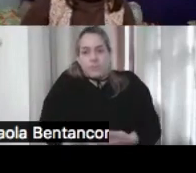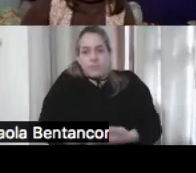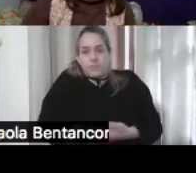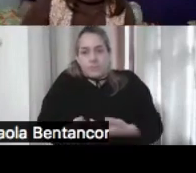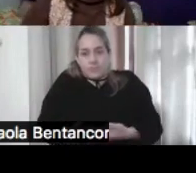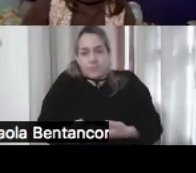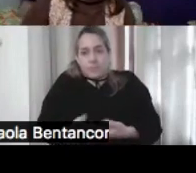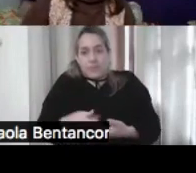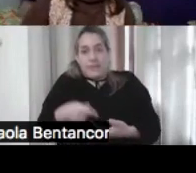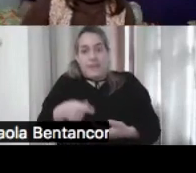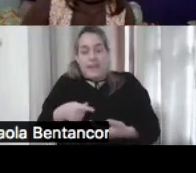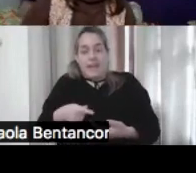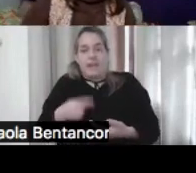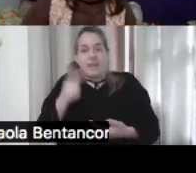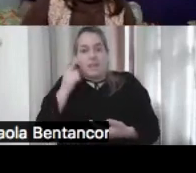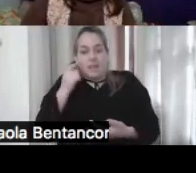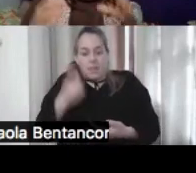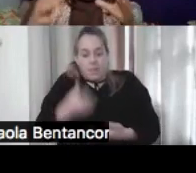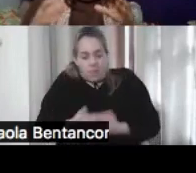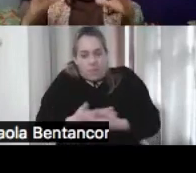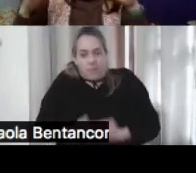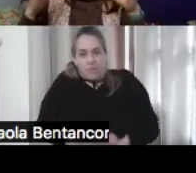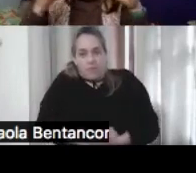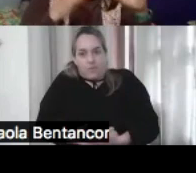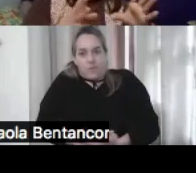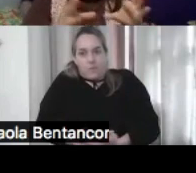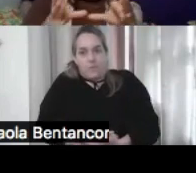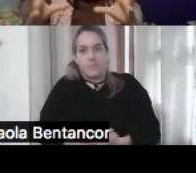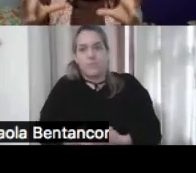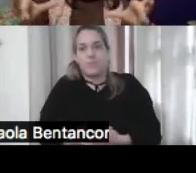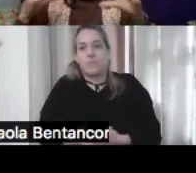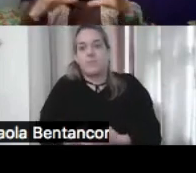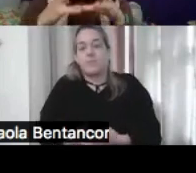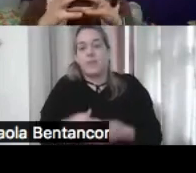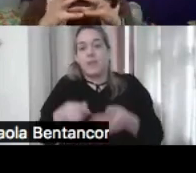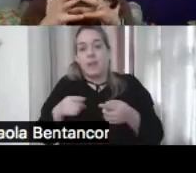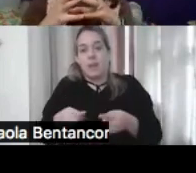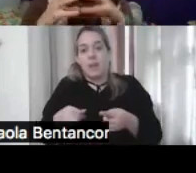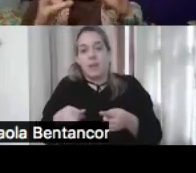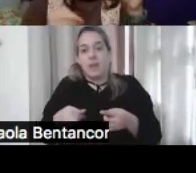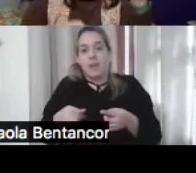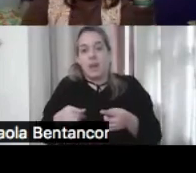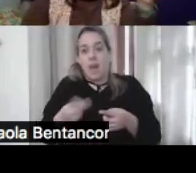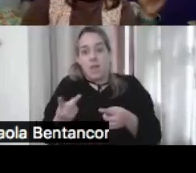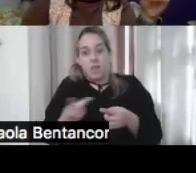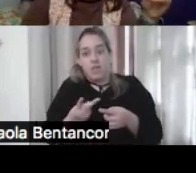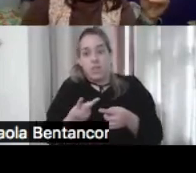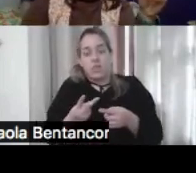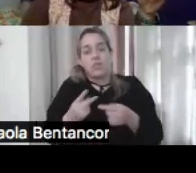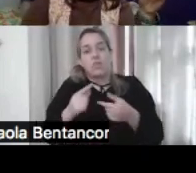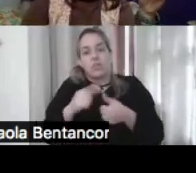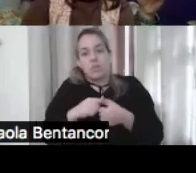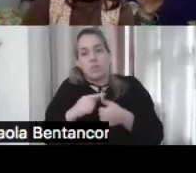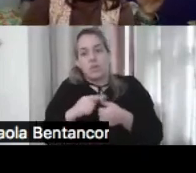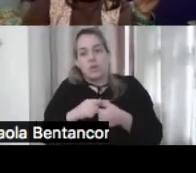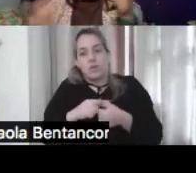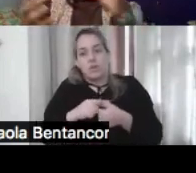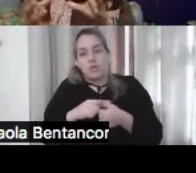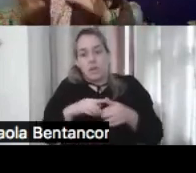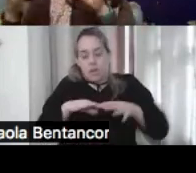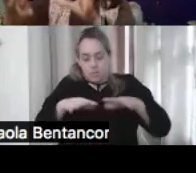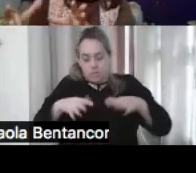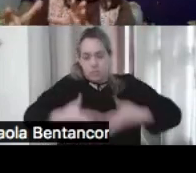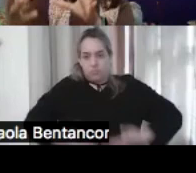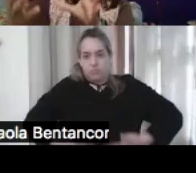tiene el peso puesto sobre su cuerpo. Entonces, acá estaríamos juntando varias cuestiones.